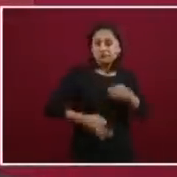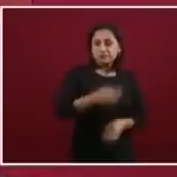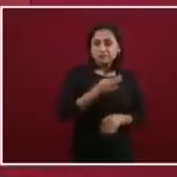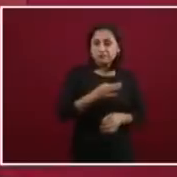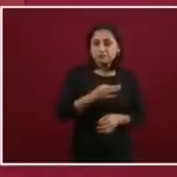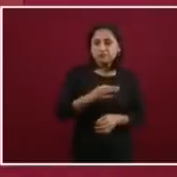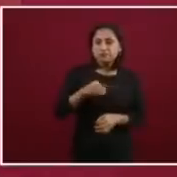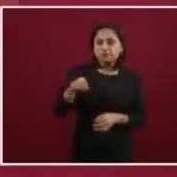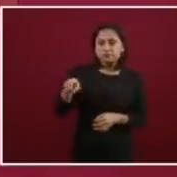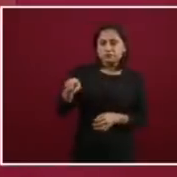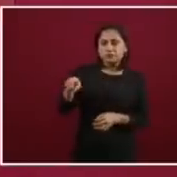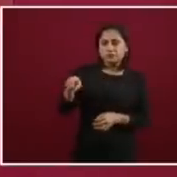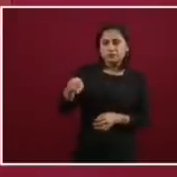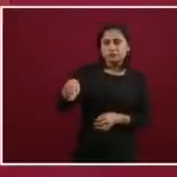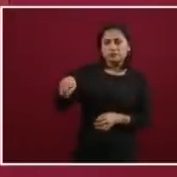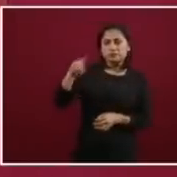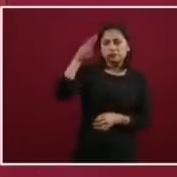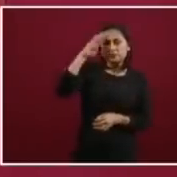cuestión